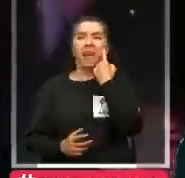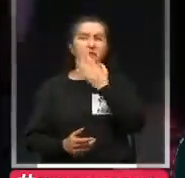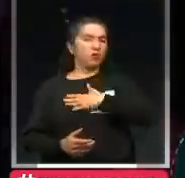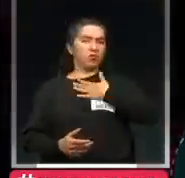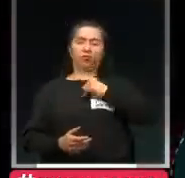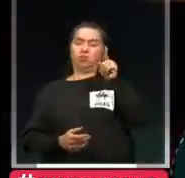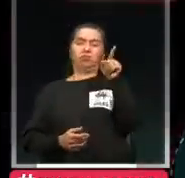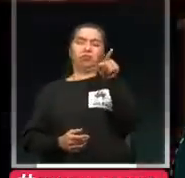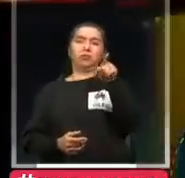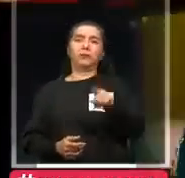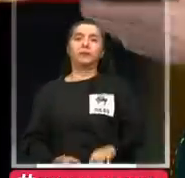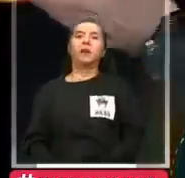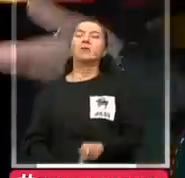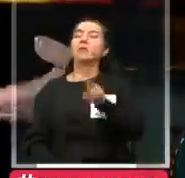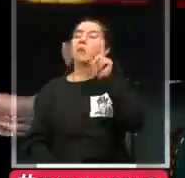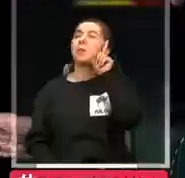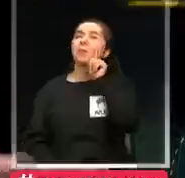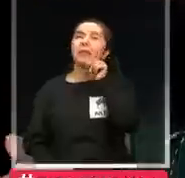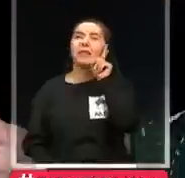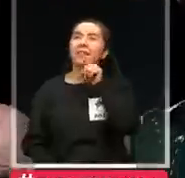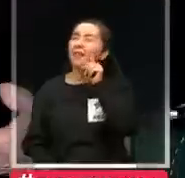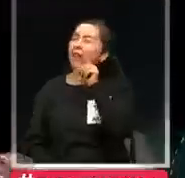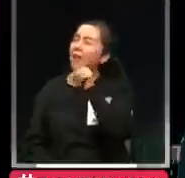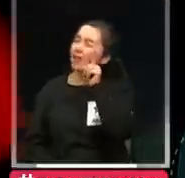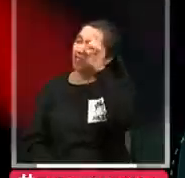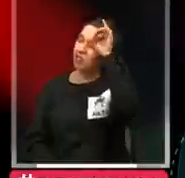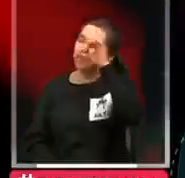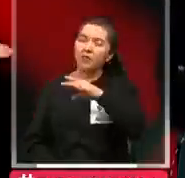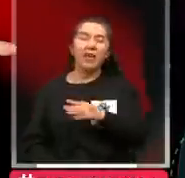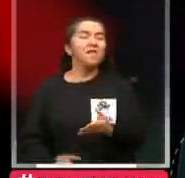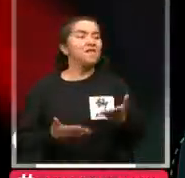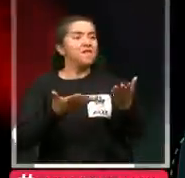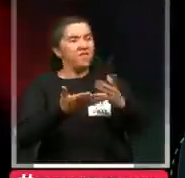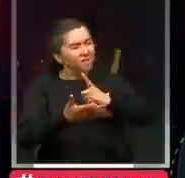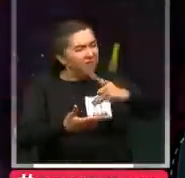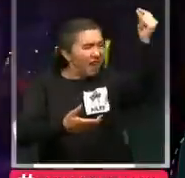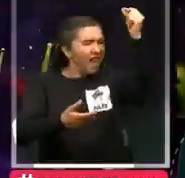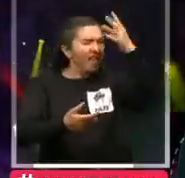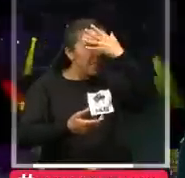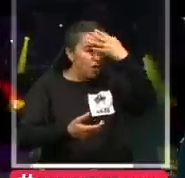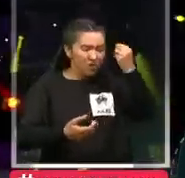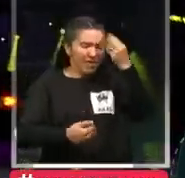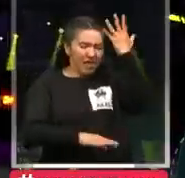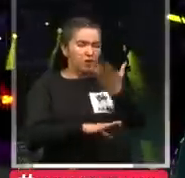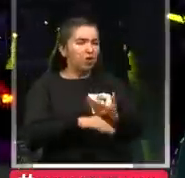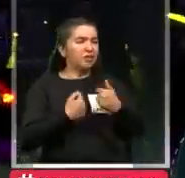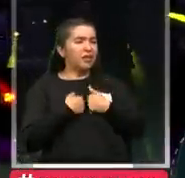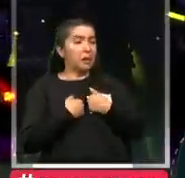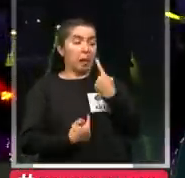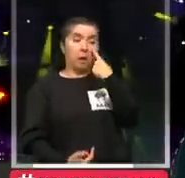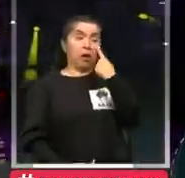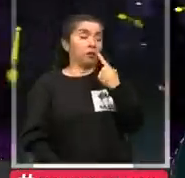te desean. Estás mintiendo, ya lo sé. Vete, olvida que existe.